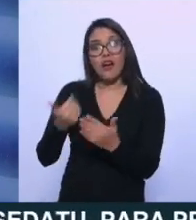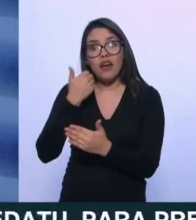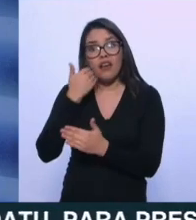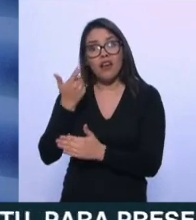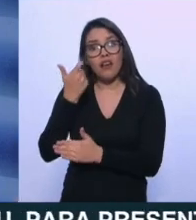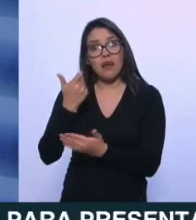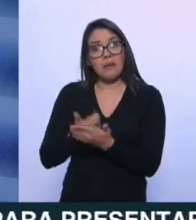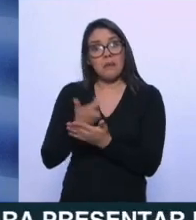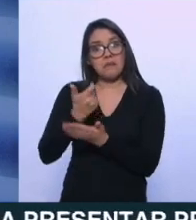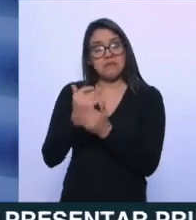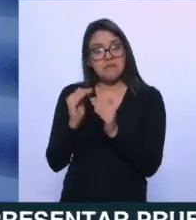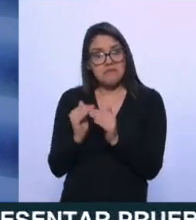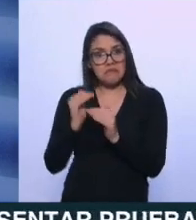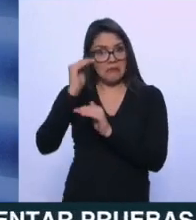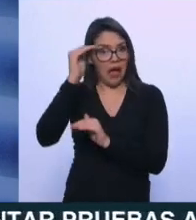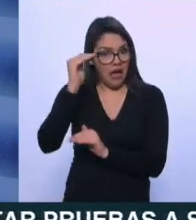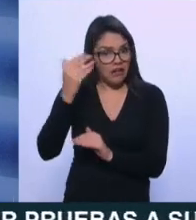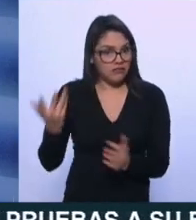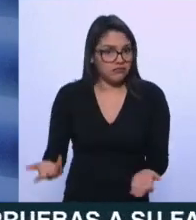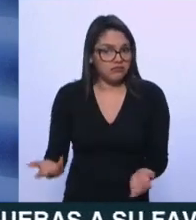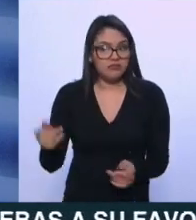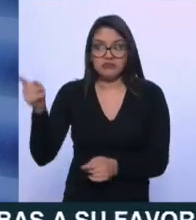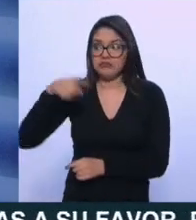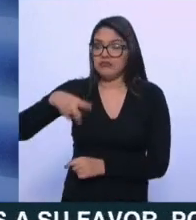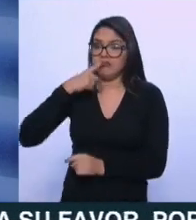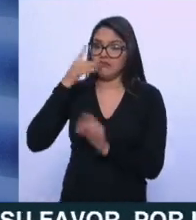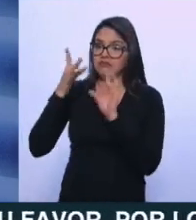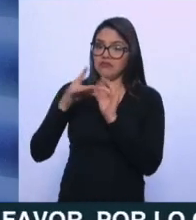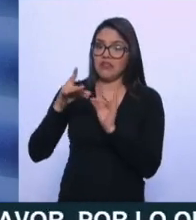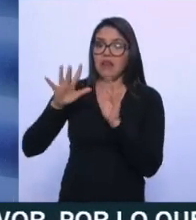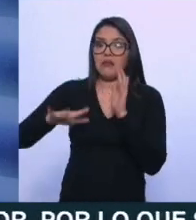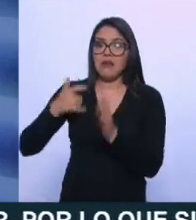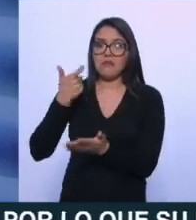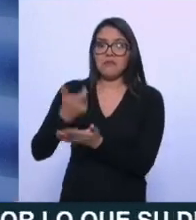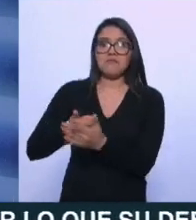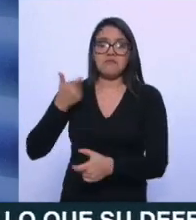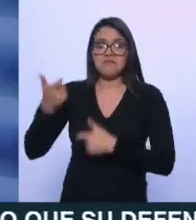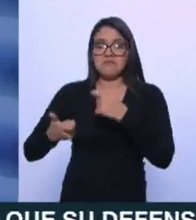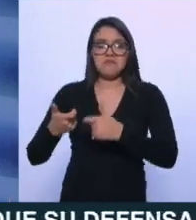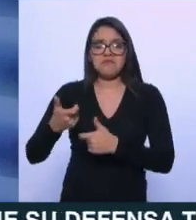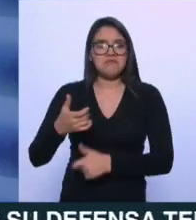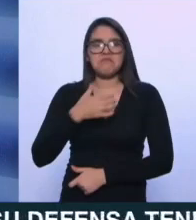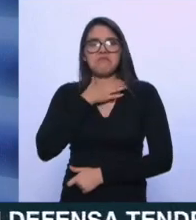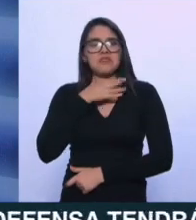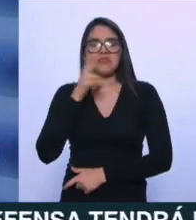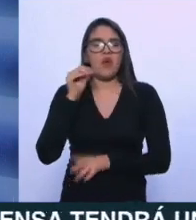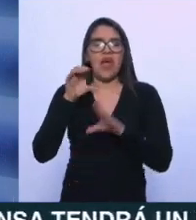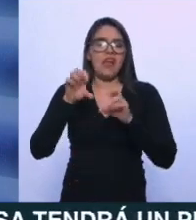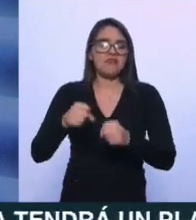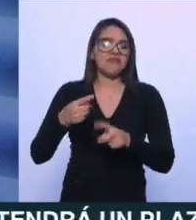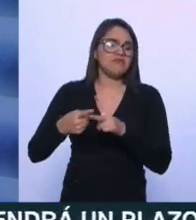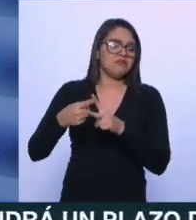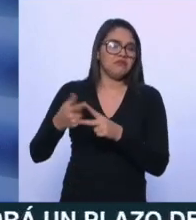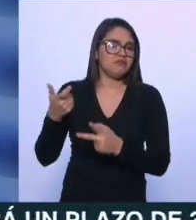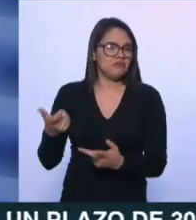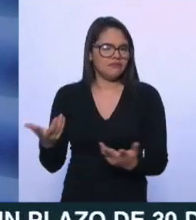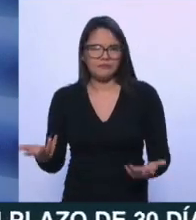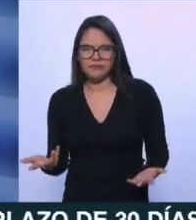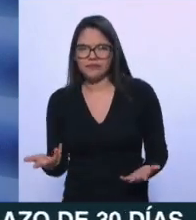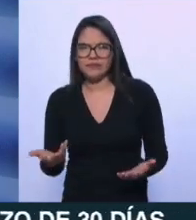aumente, porque a ellos argumentan que las cuentas no les dan. Eso es, pues la verdad, muy